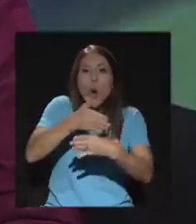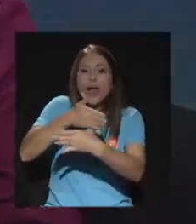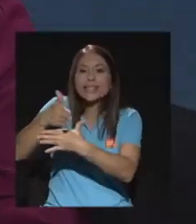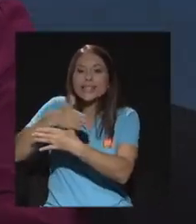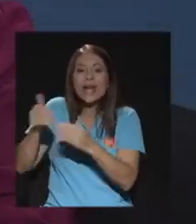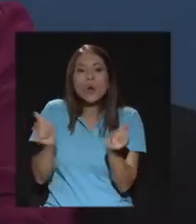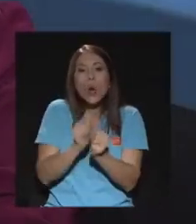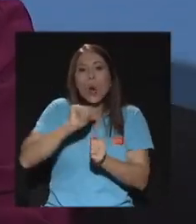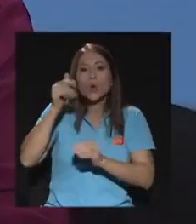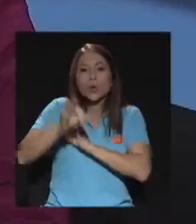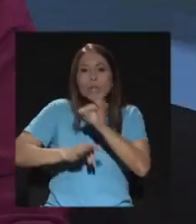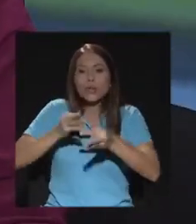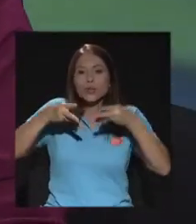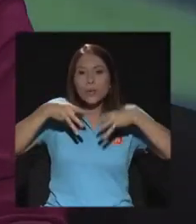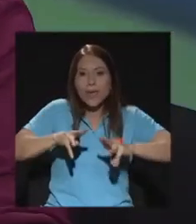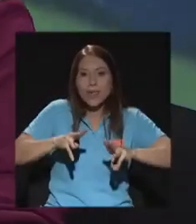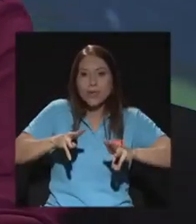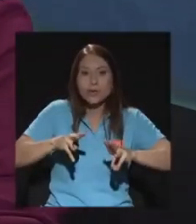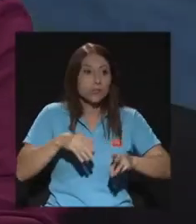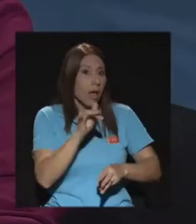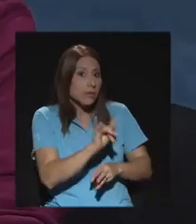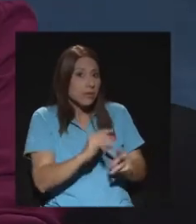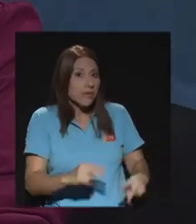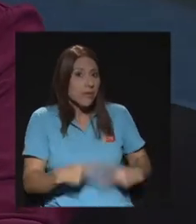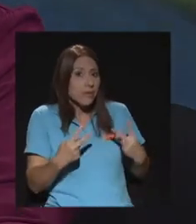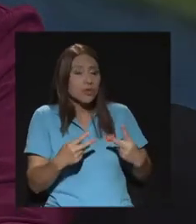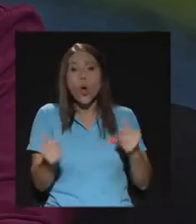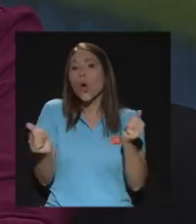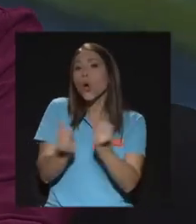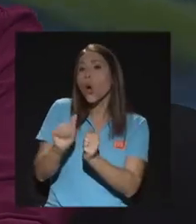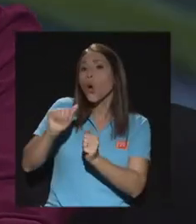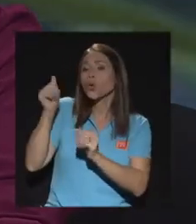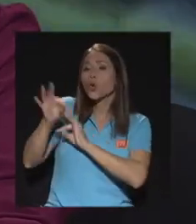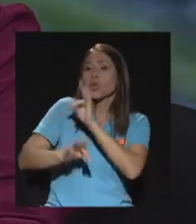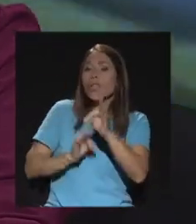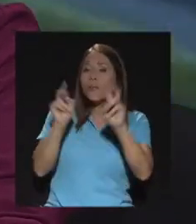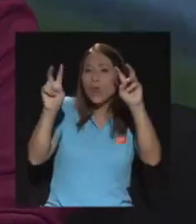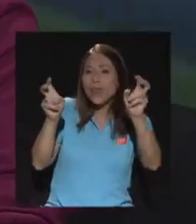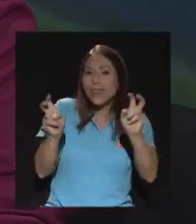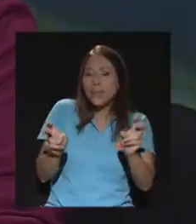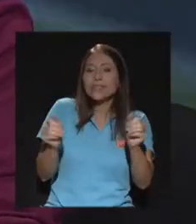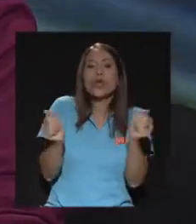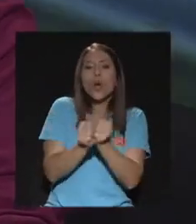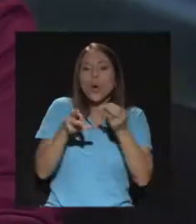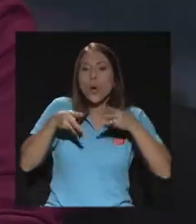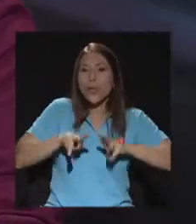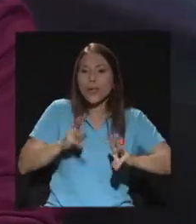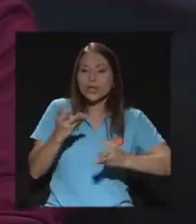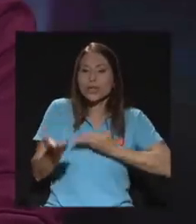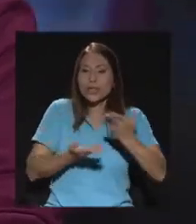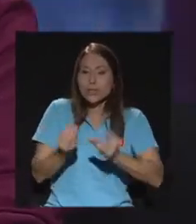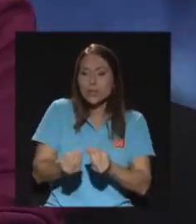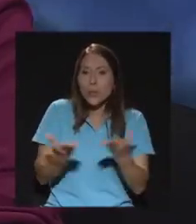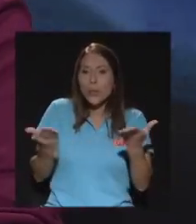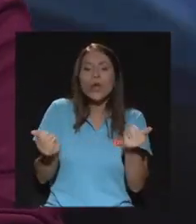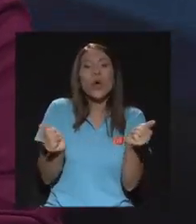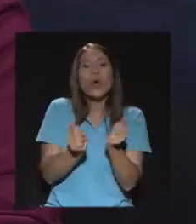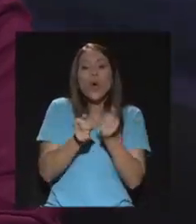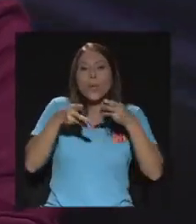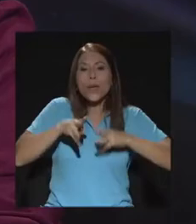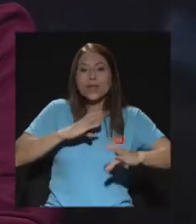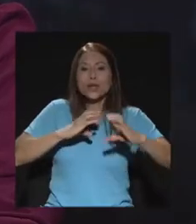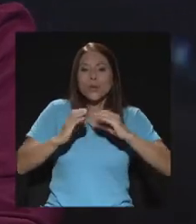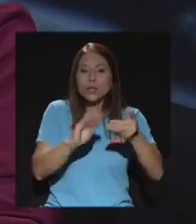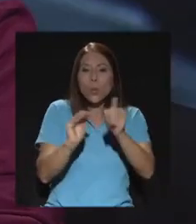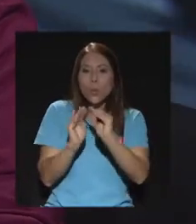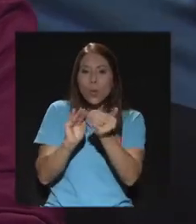con otro tipo de medios, como con otro tipo de titulares, con medios de servicio público, con medios comunitarios, y no lo decimos aquí